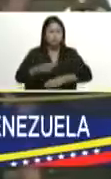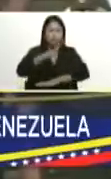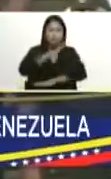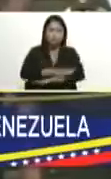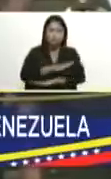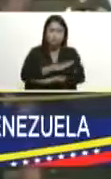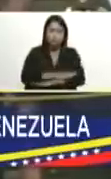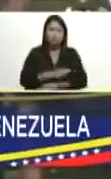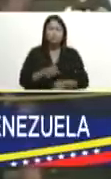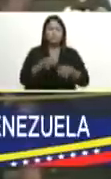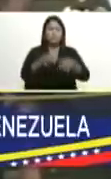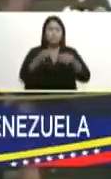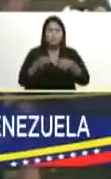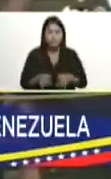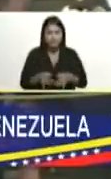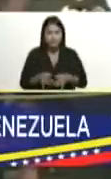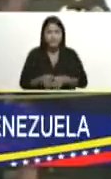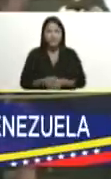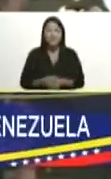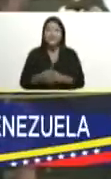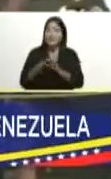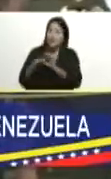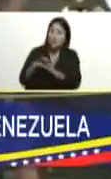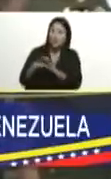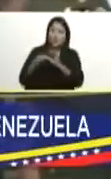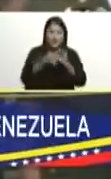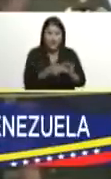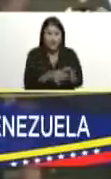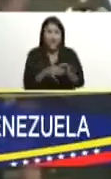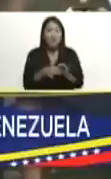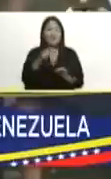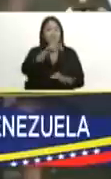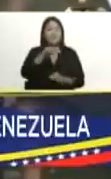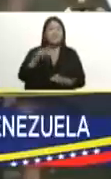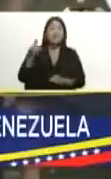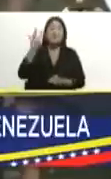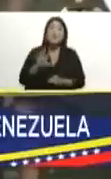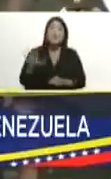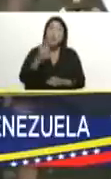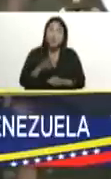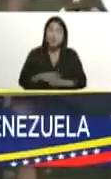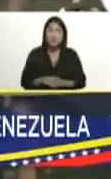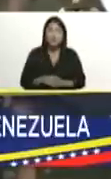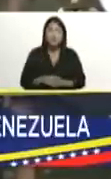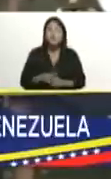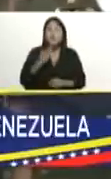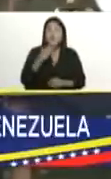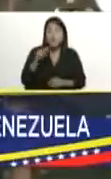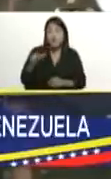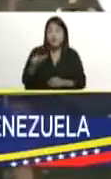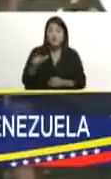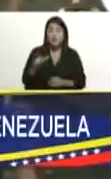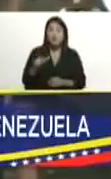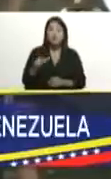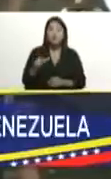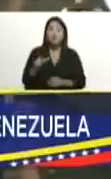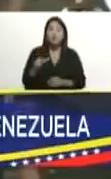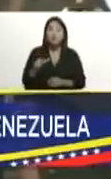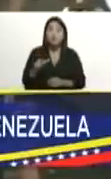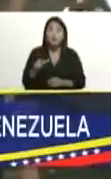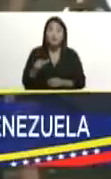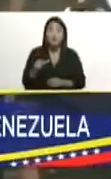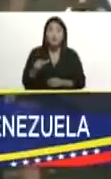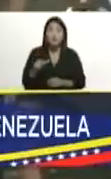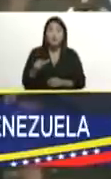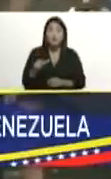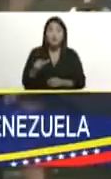dando muestras de unidad con el pueblo de Venezuela. Si este proceso, que estamos ya a